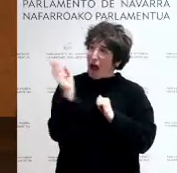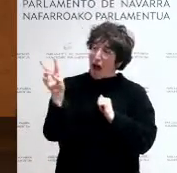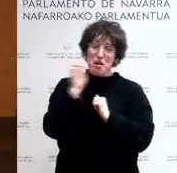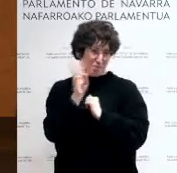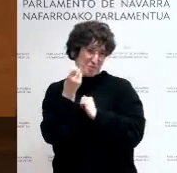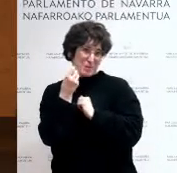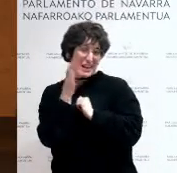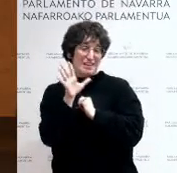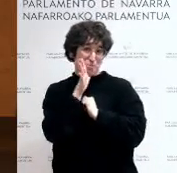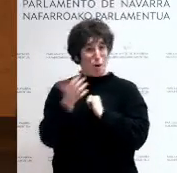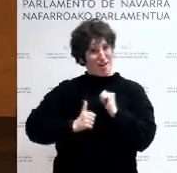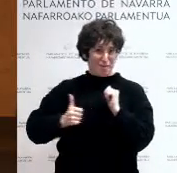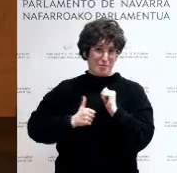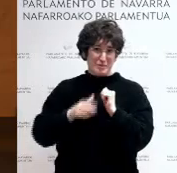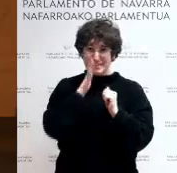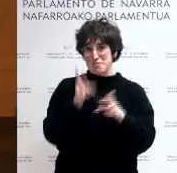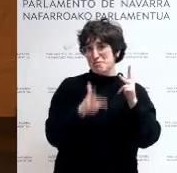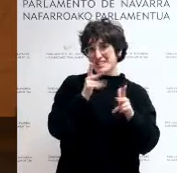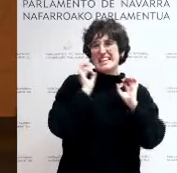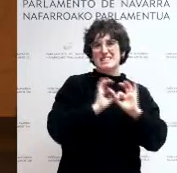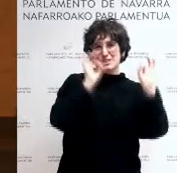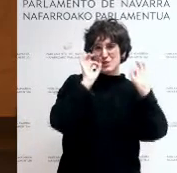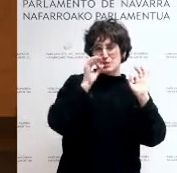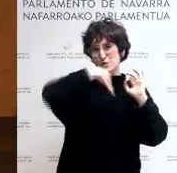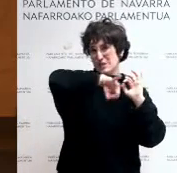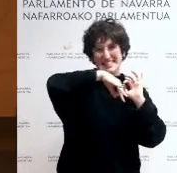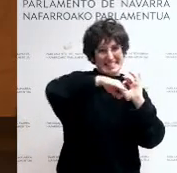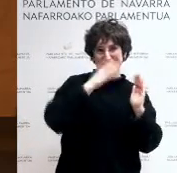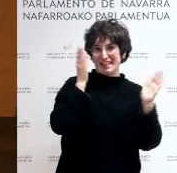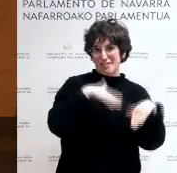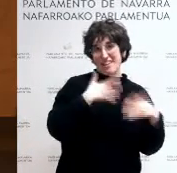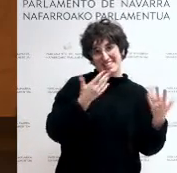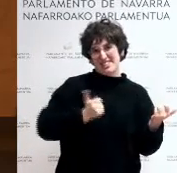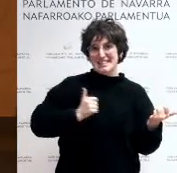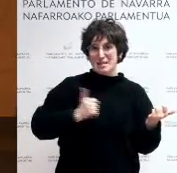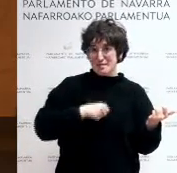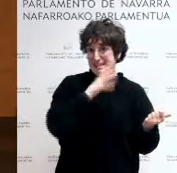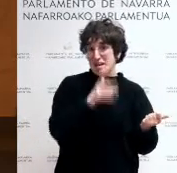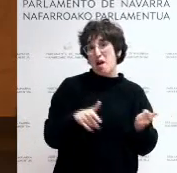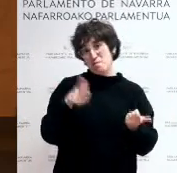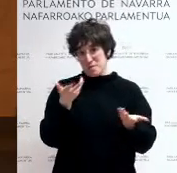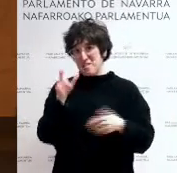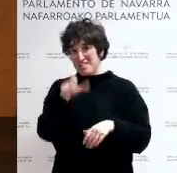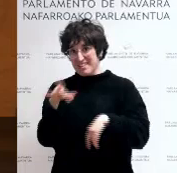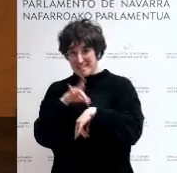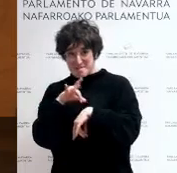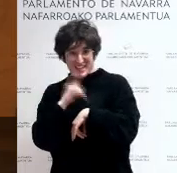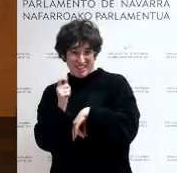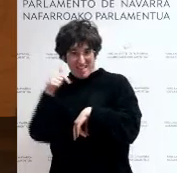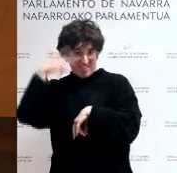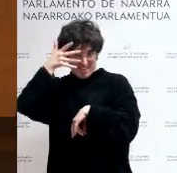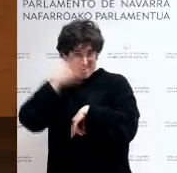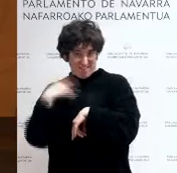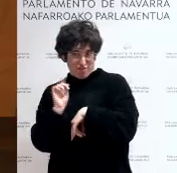que ellos no tienen y entonces recuperan muchos de los médicos que no quieren venir a Navarra. ¿Tiene algo que ver que los funcionarios de Navarra no